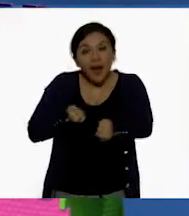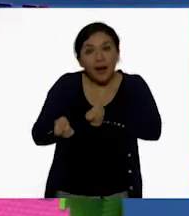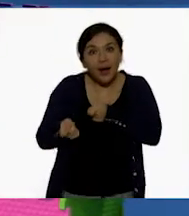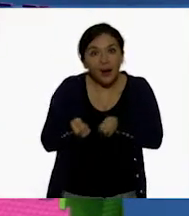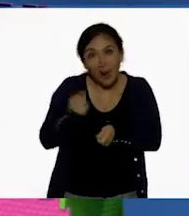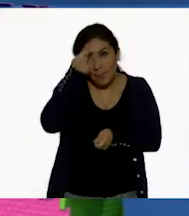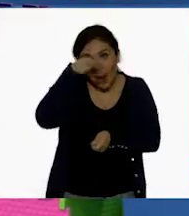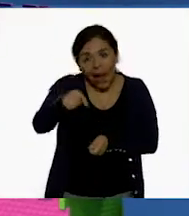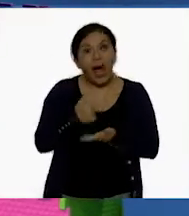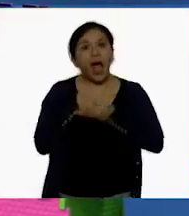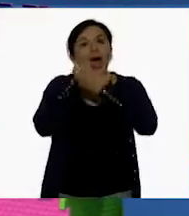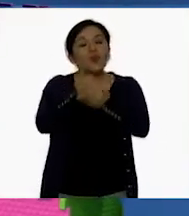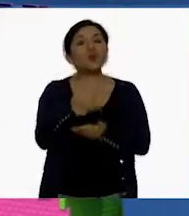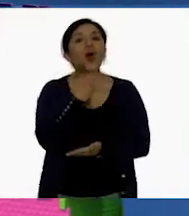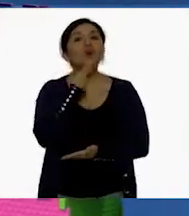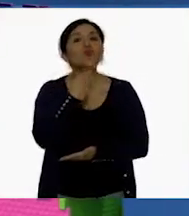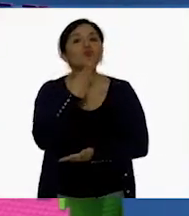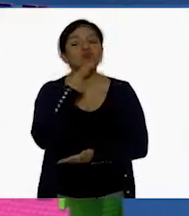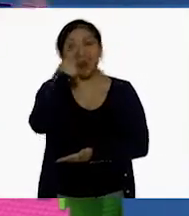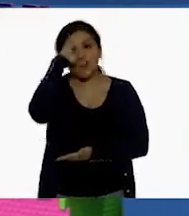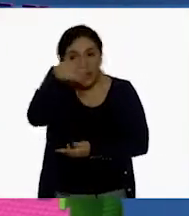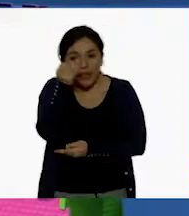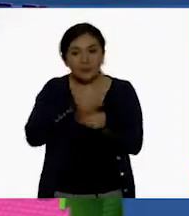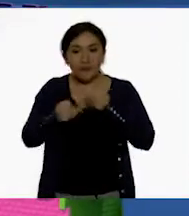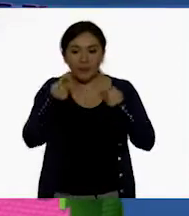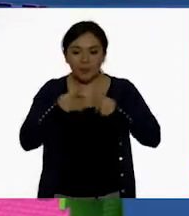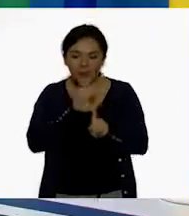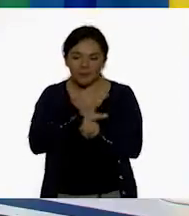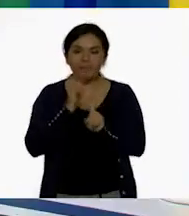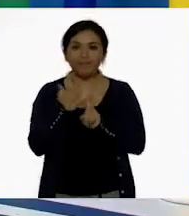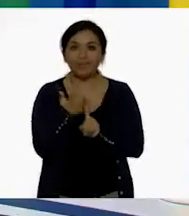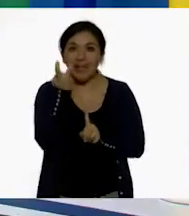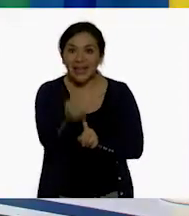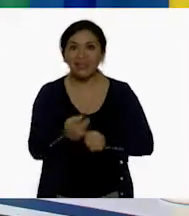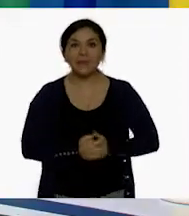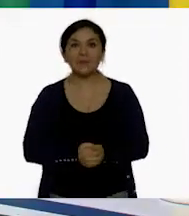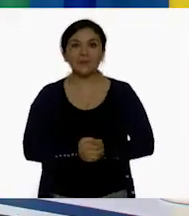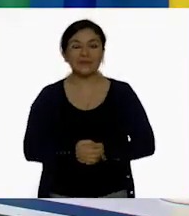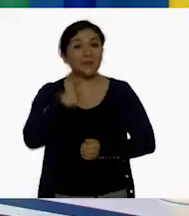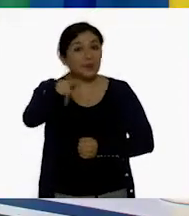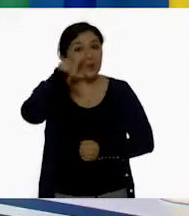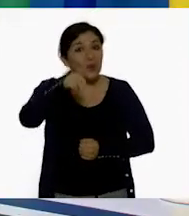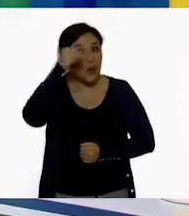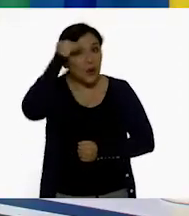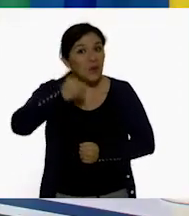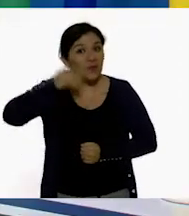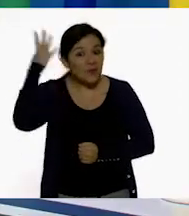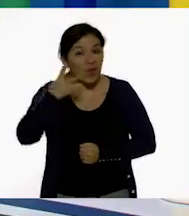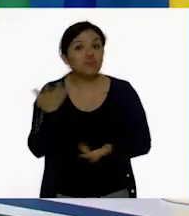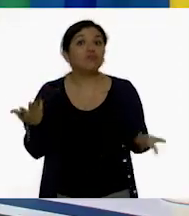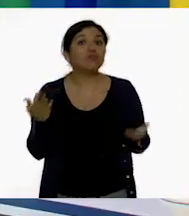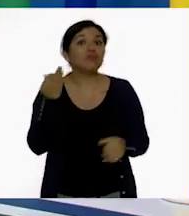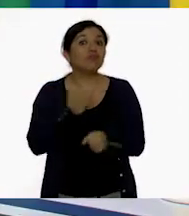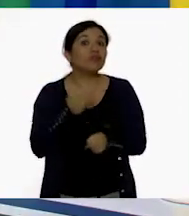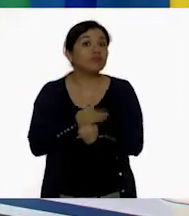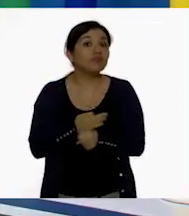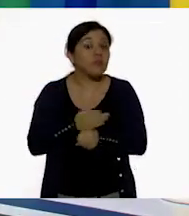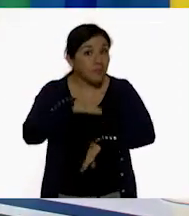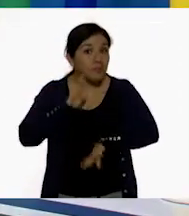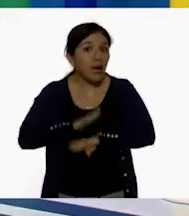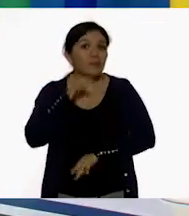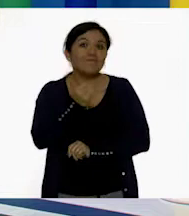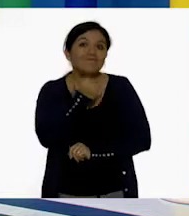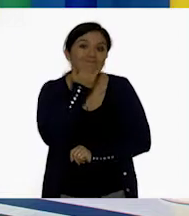sean muy útiles para nosotros mismos y para todos los que nos rodean. No lo olviden. No nos queda más